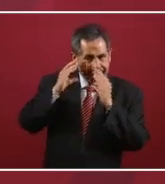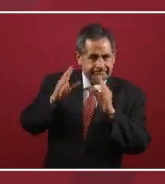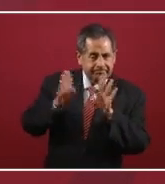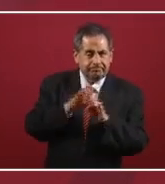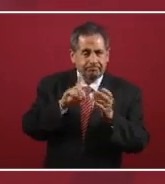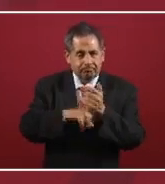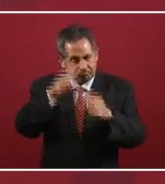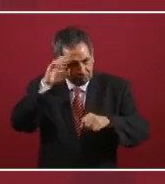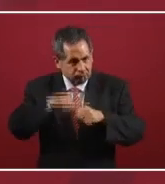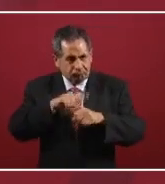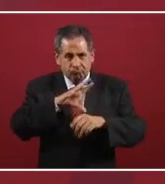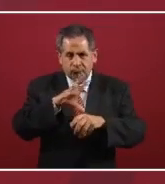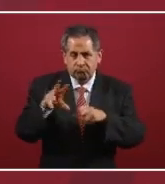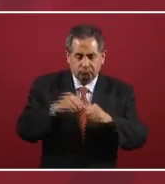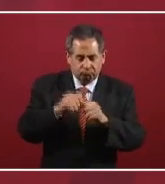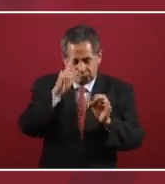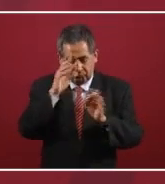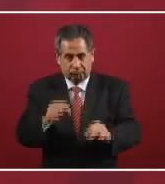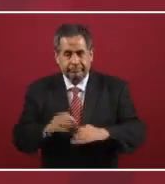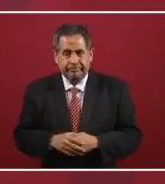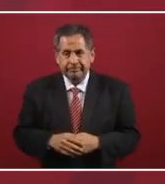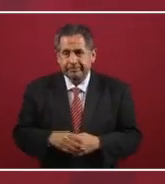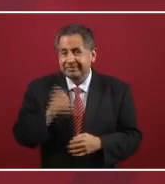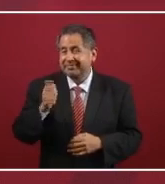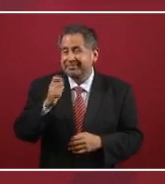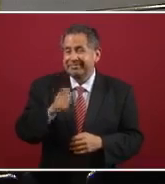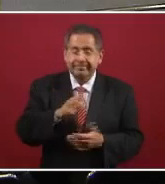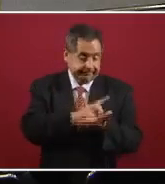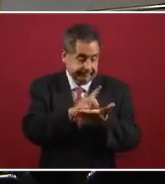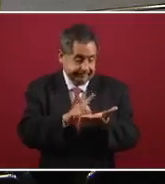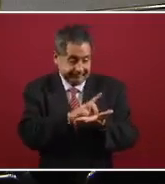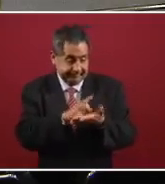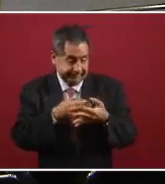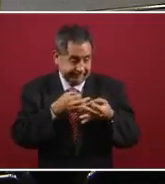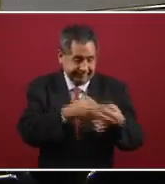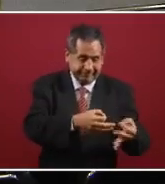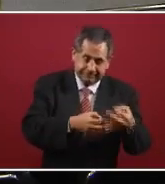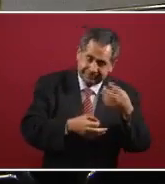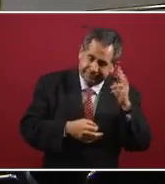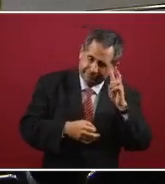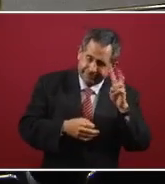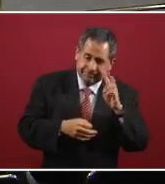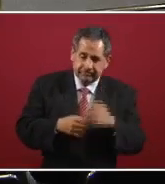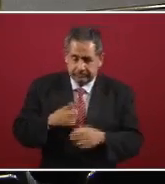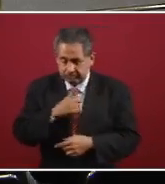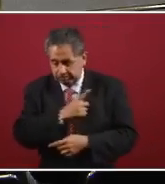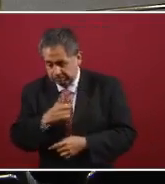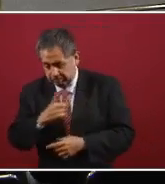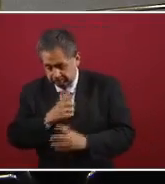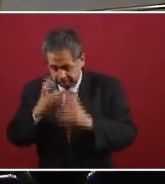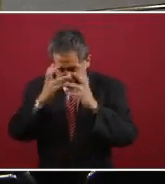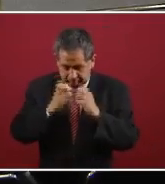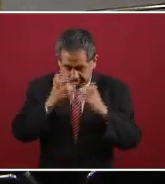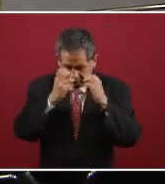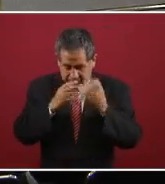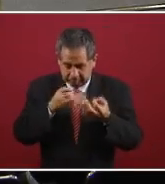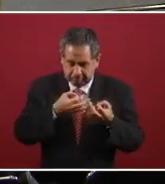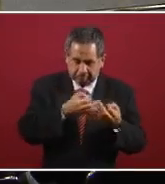tema del combate al uso problemático de sustancias o a la soledad, a las situaciones de